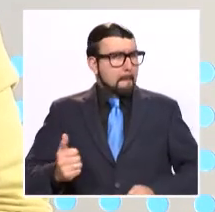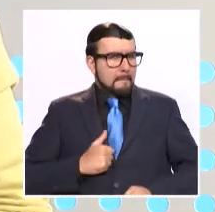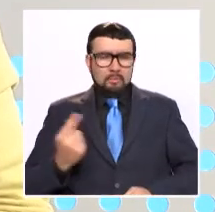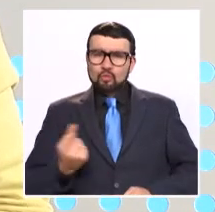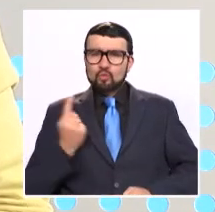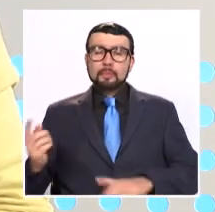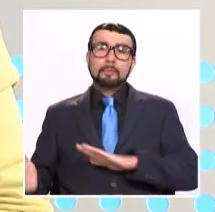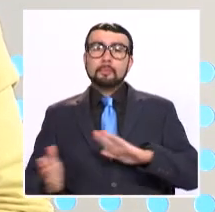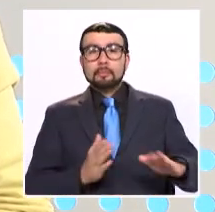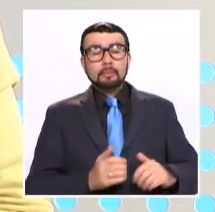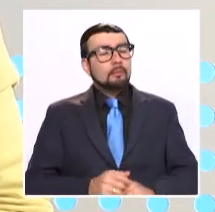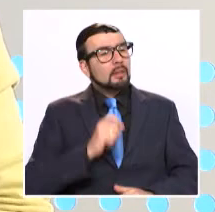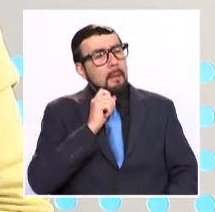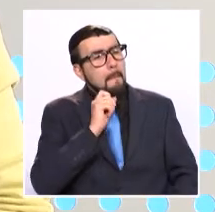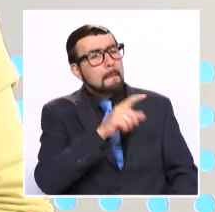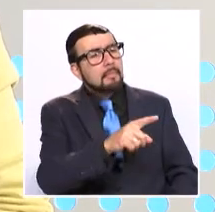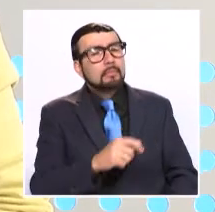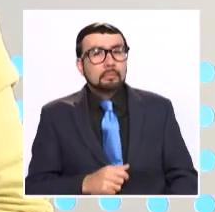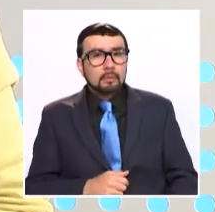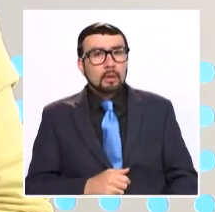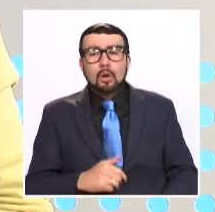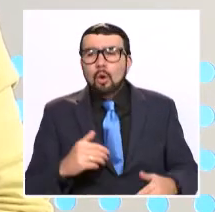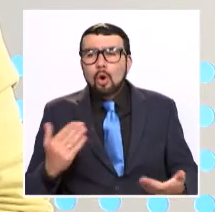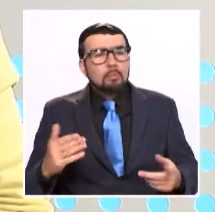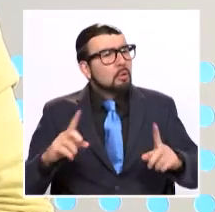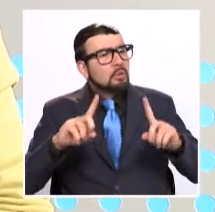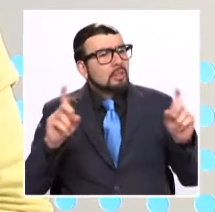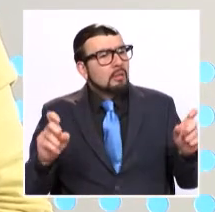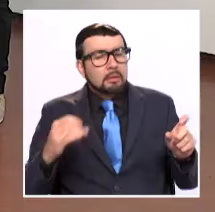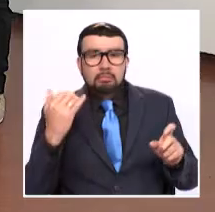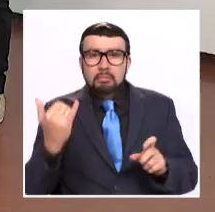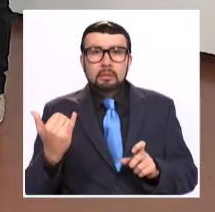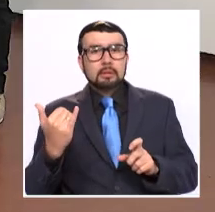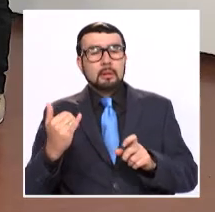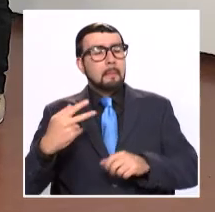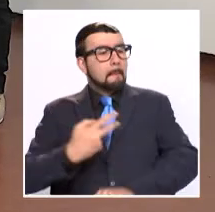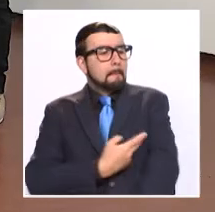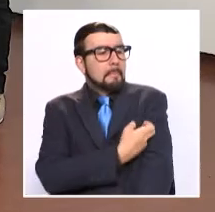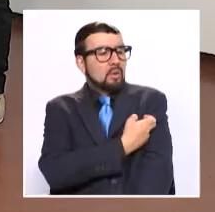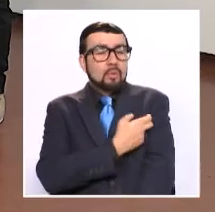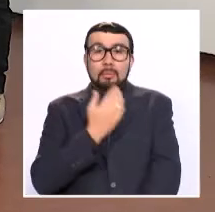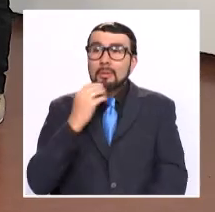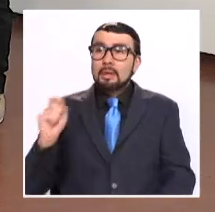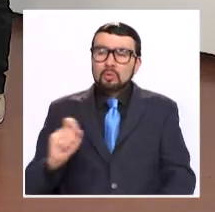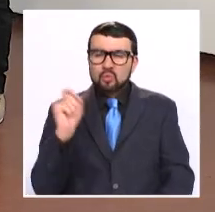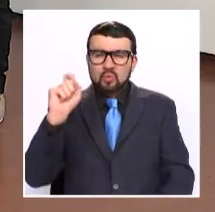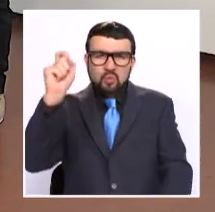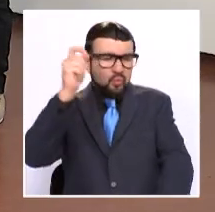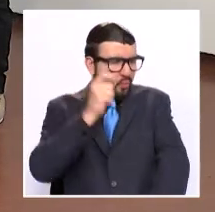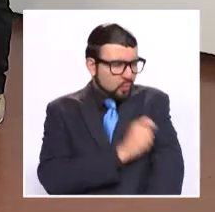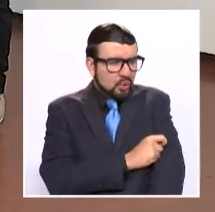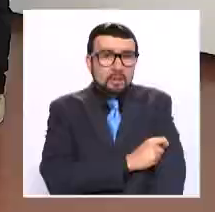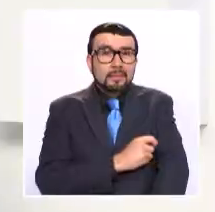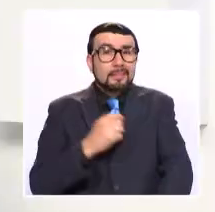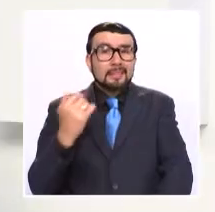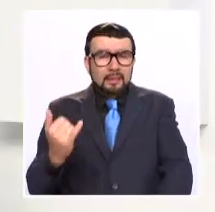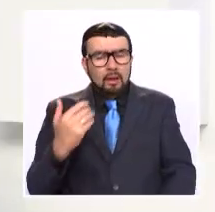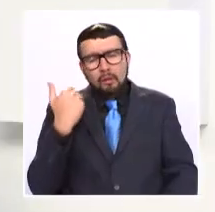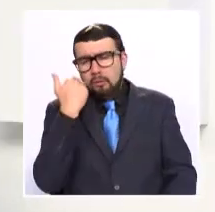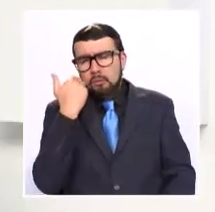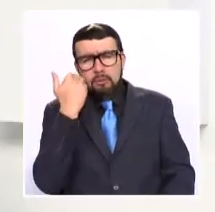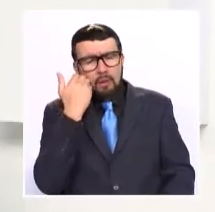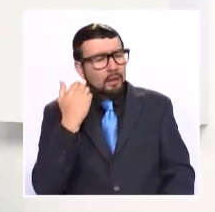qué se ha avanzado el tema de las vacunas con el dengue? Bueno, eso es otra buena noticia que tenemos y es que